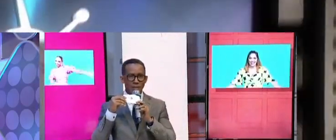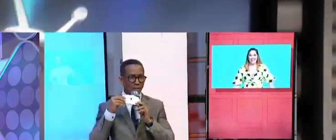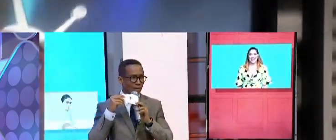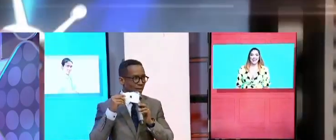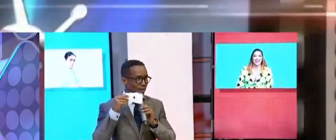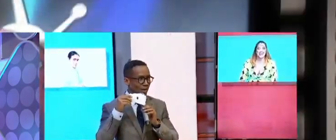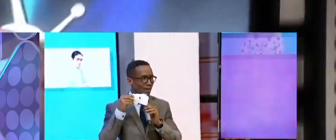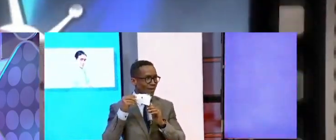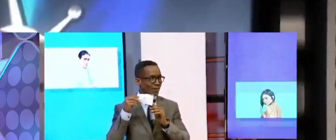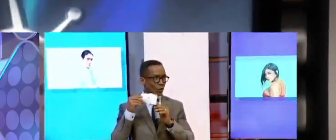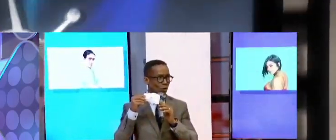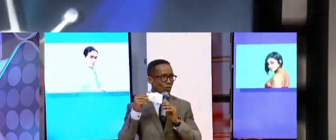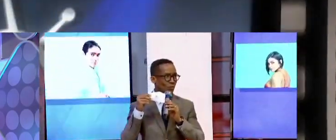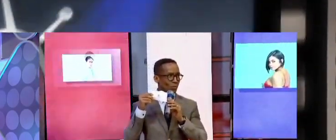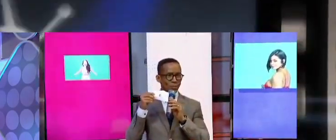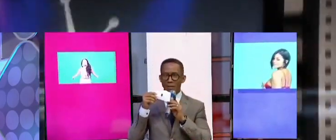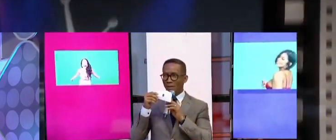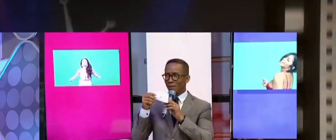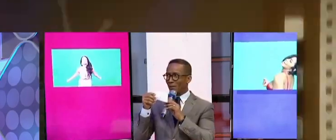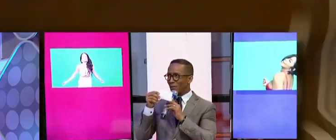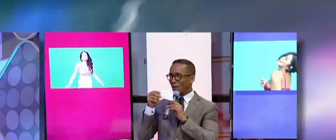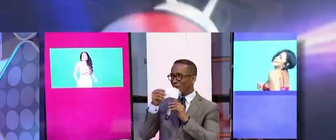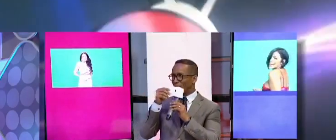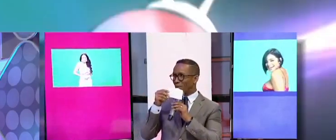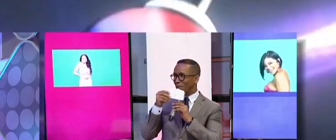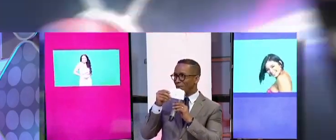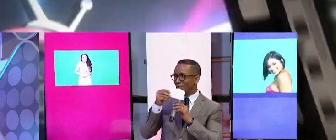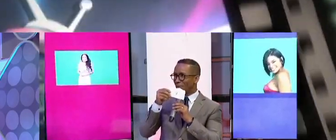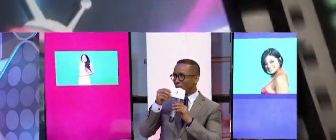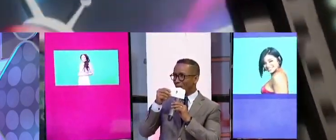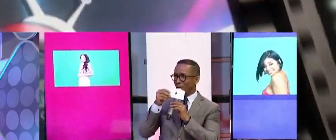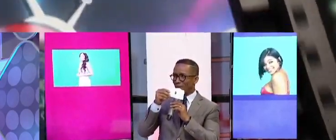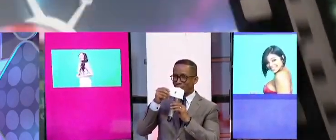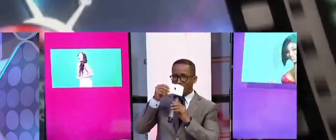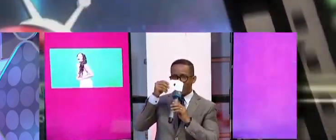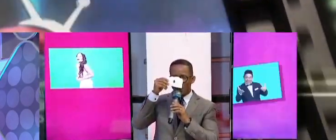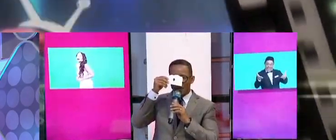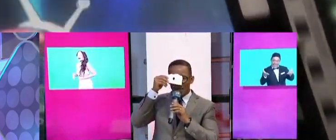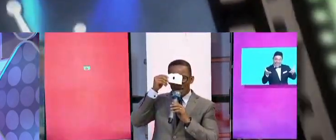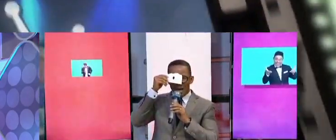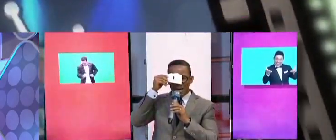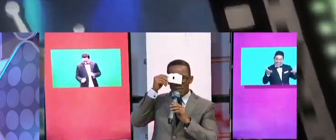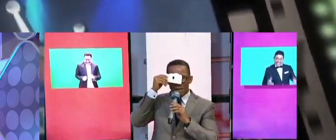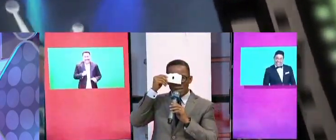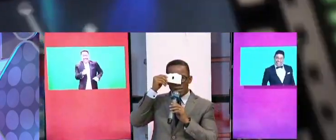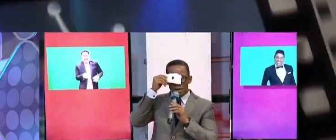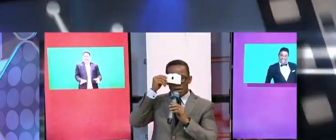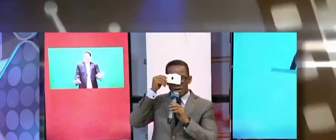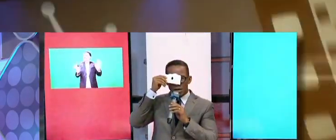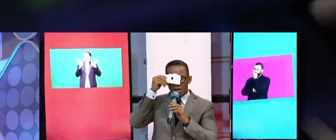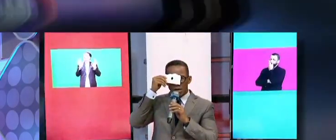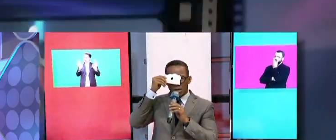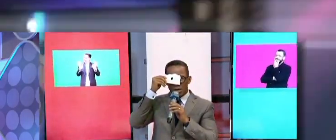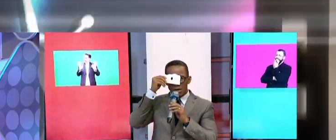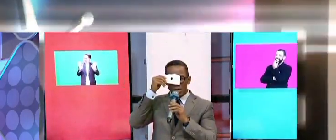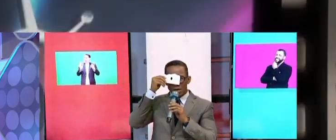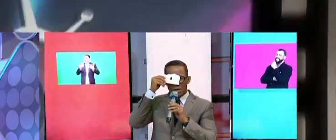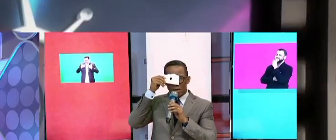No. ¿Eh? No he dejado amores mira por Víctor, allá, mira solo Víctor. Familiares. Mira, Víctor. Ay, Melissa. A